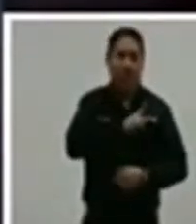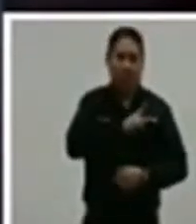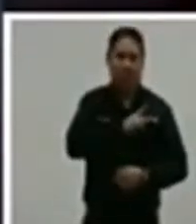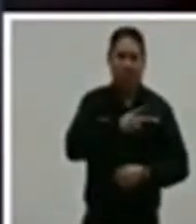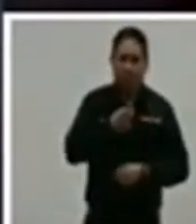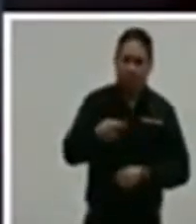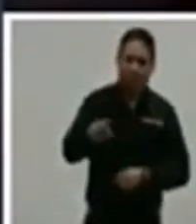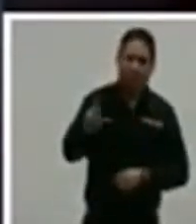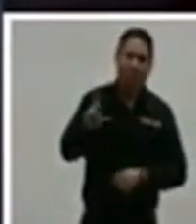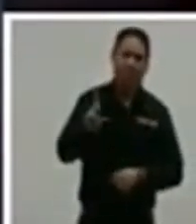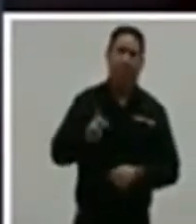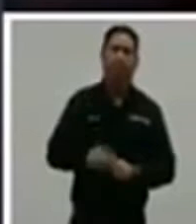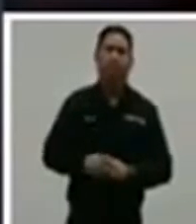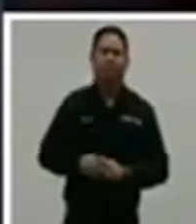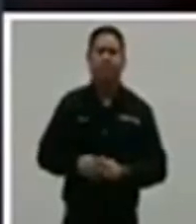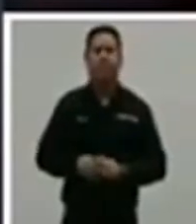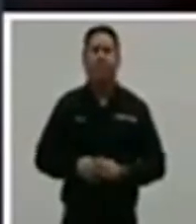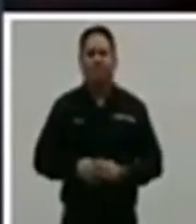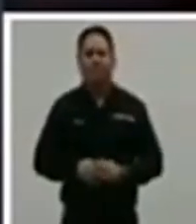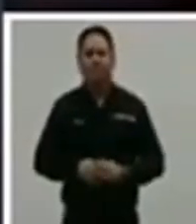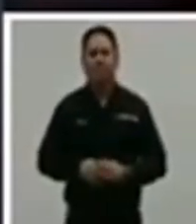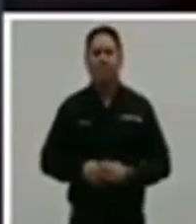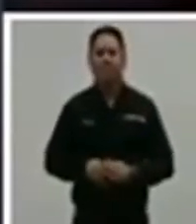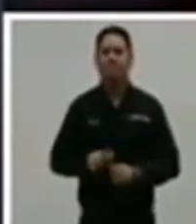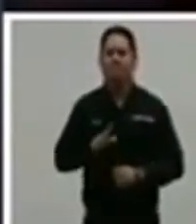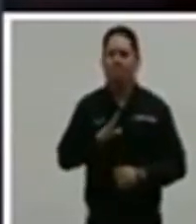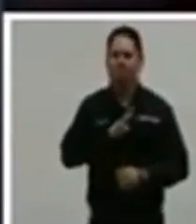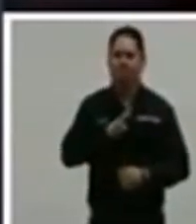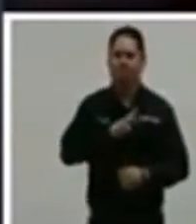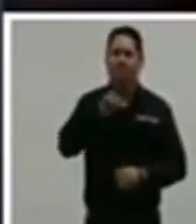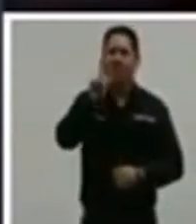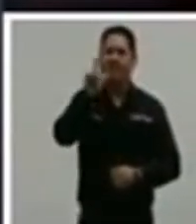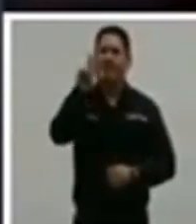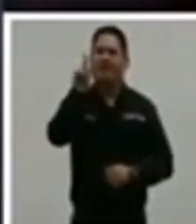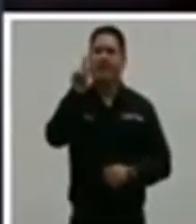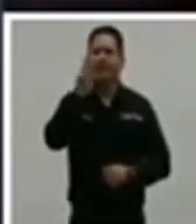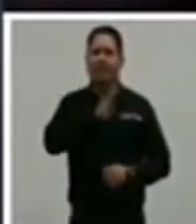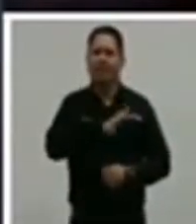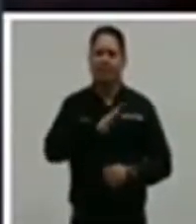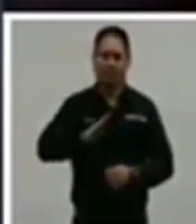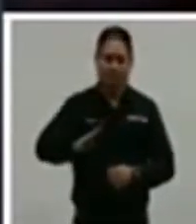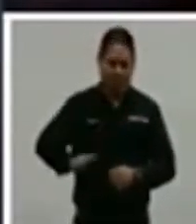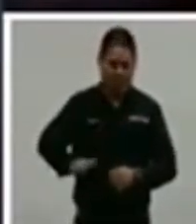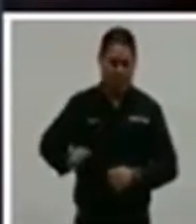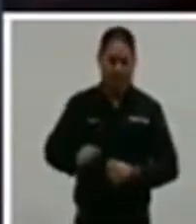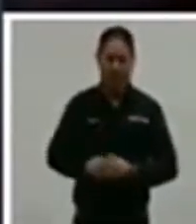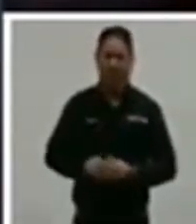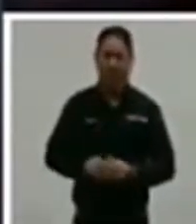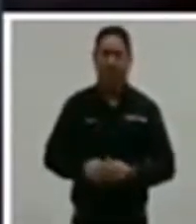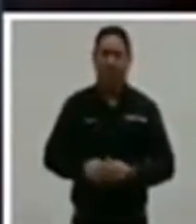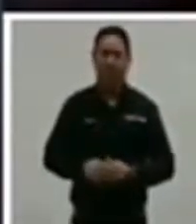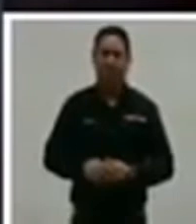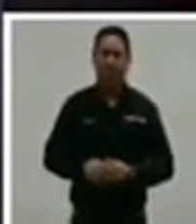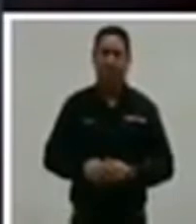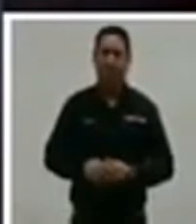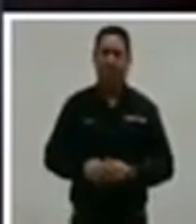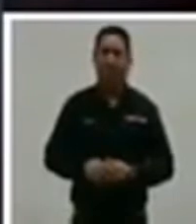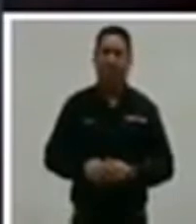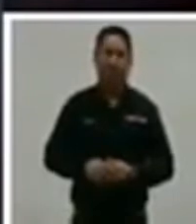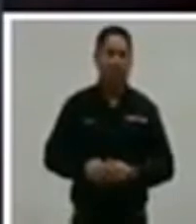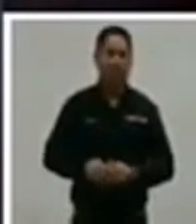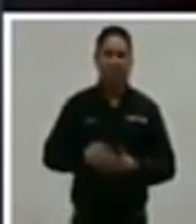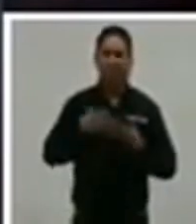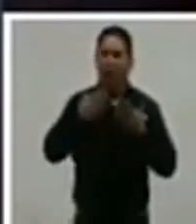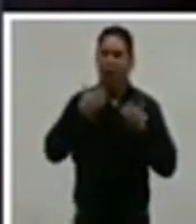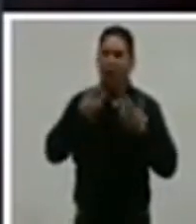embargo, quiero hacer de su conocimiento que hay 60 municipios, y no es número menor, que no han presentado